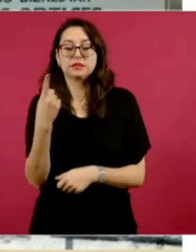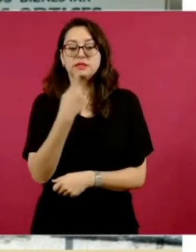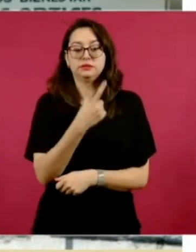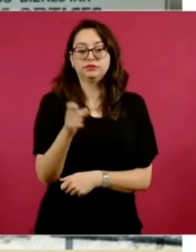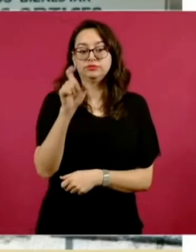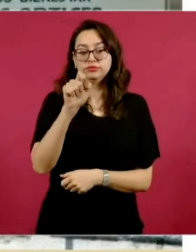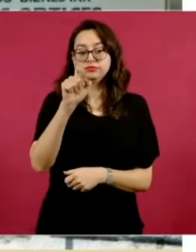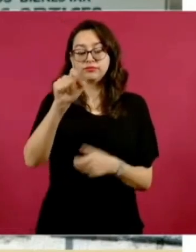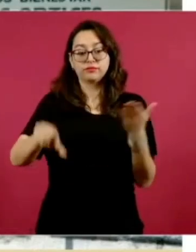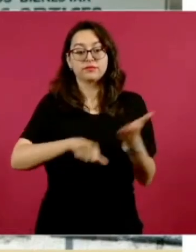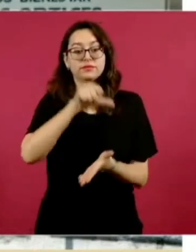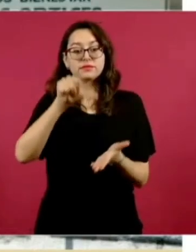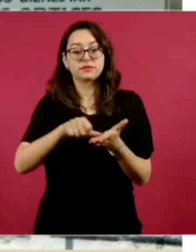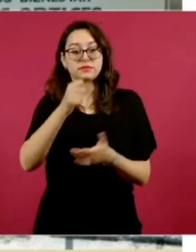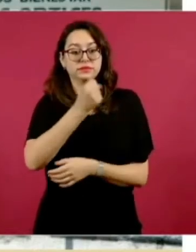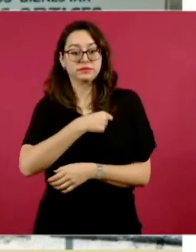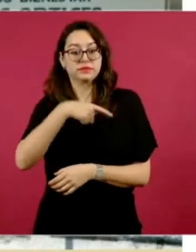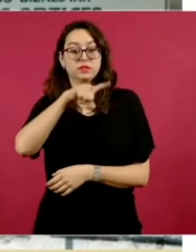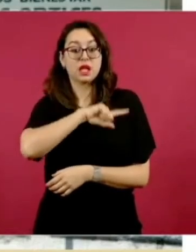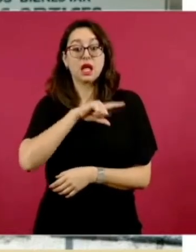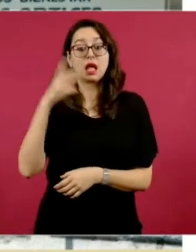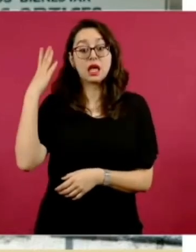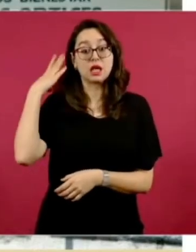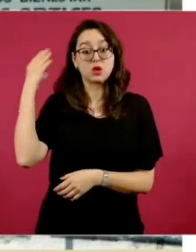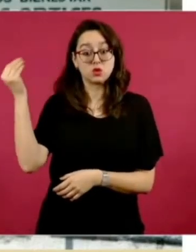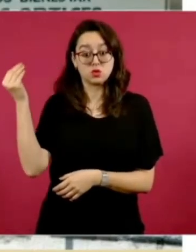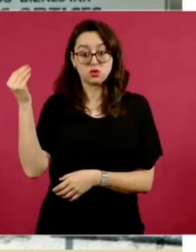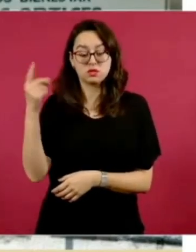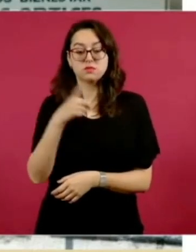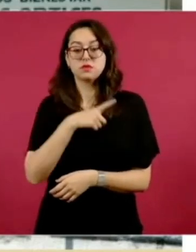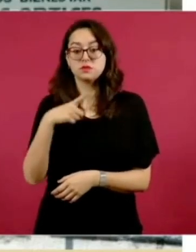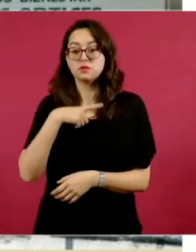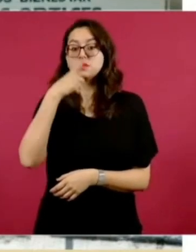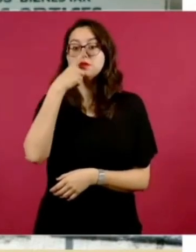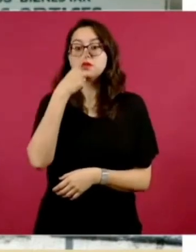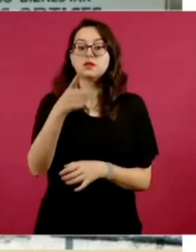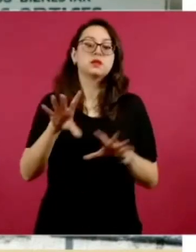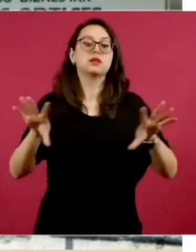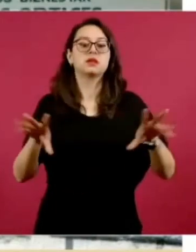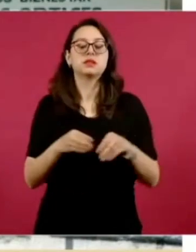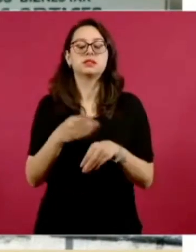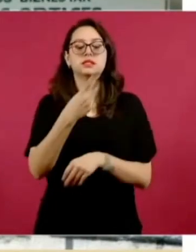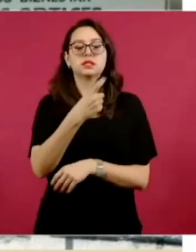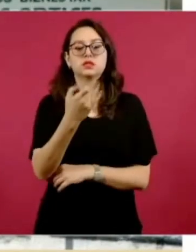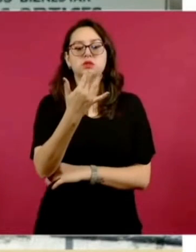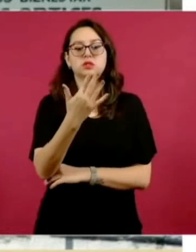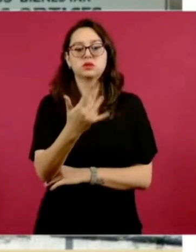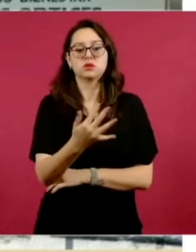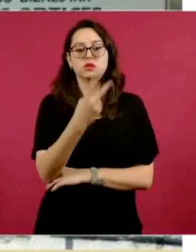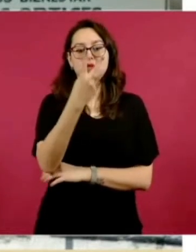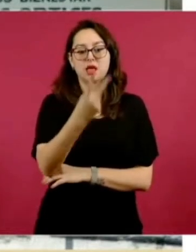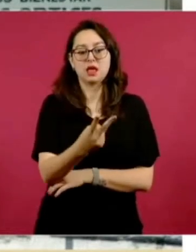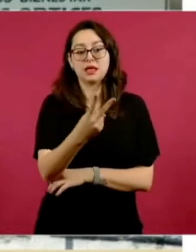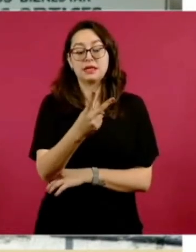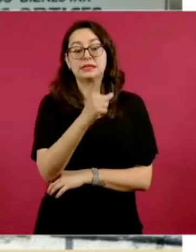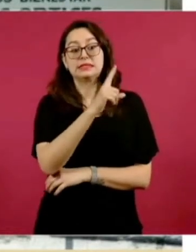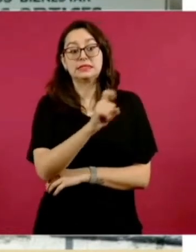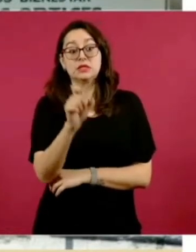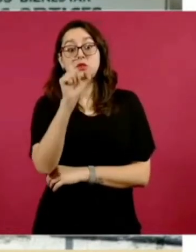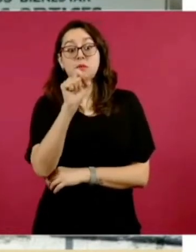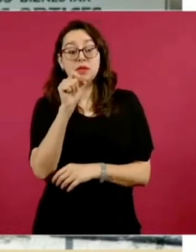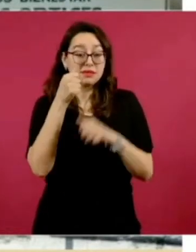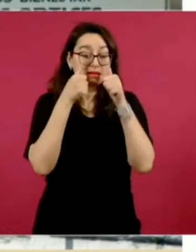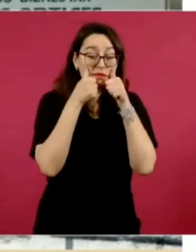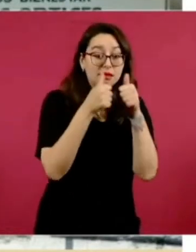salud. En el caso de Colima es muy destacable. En total son 142 y se intervinieron 120